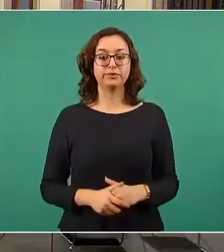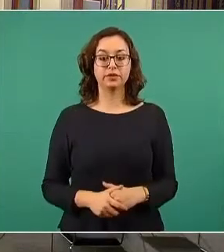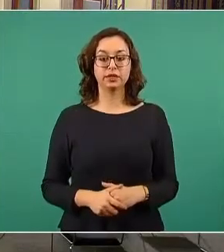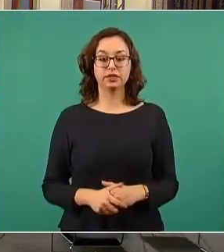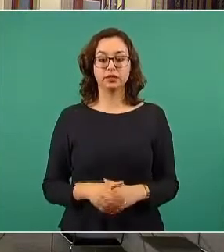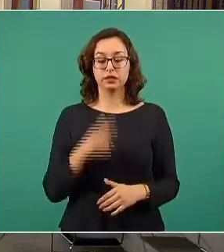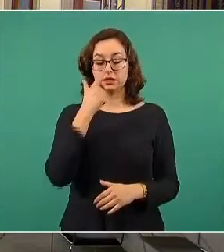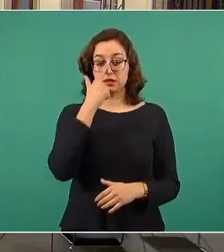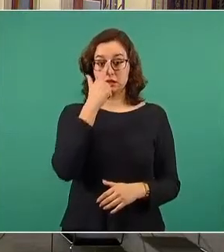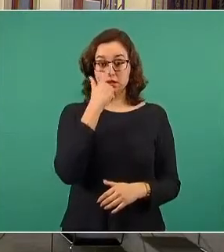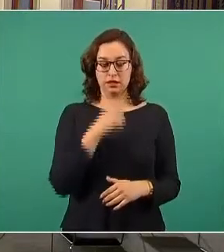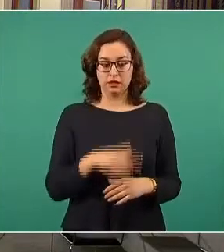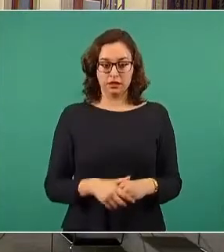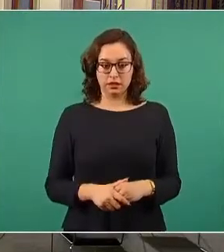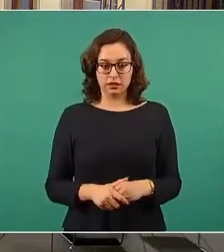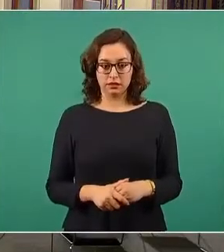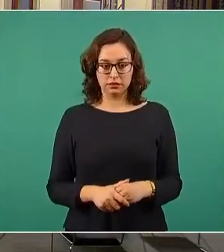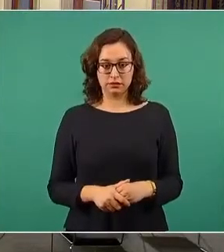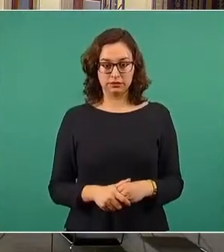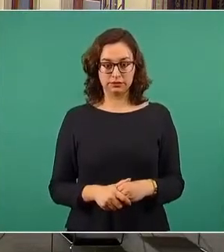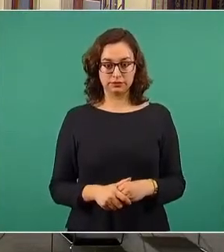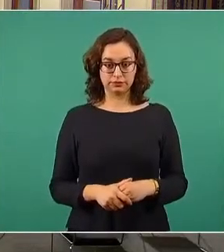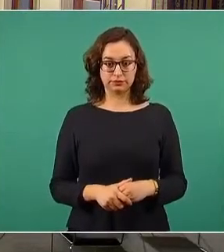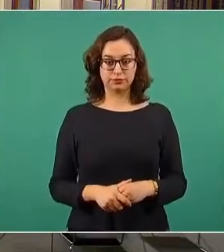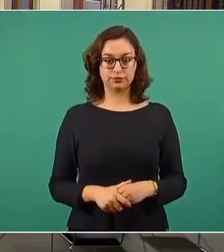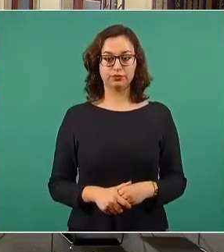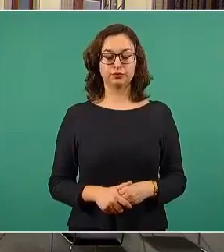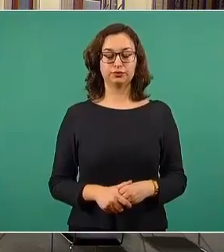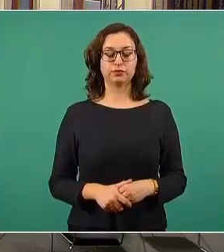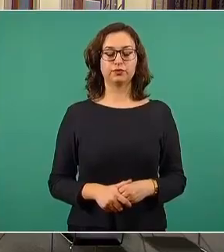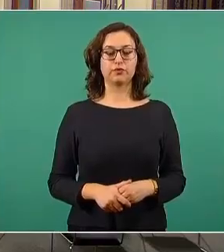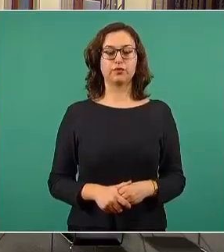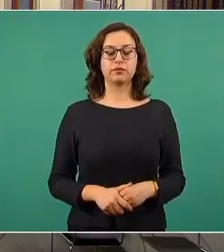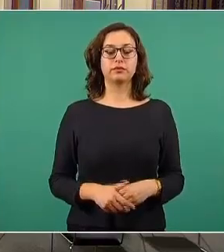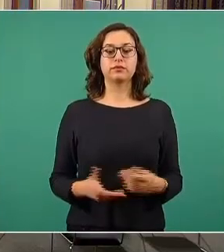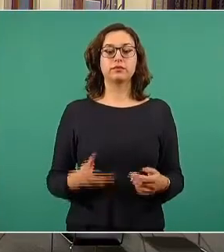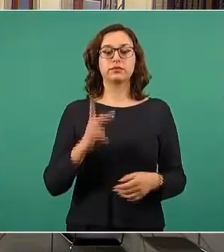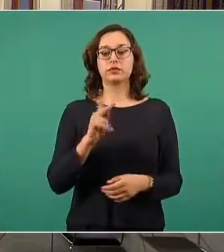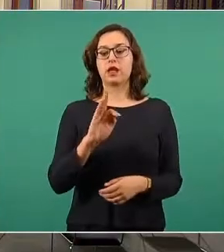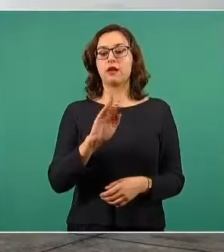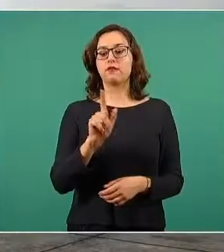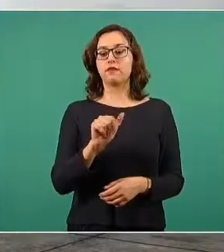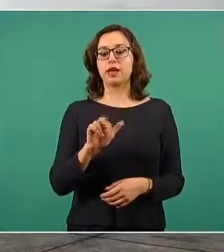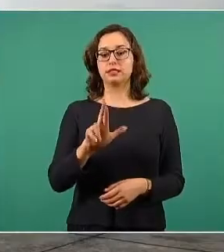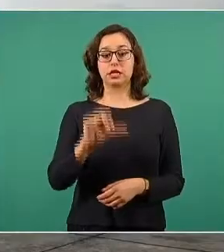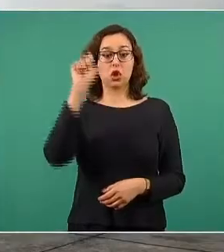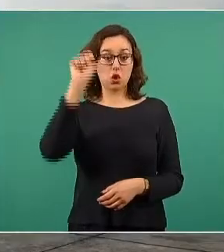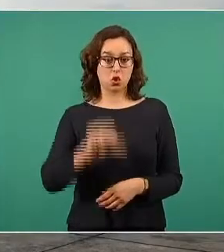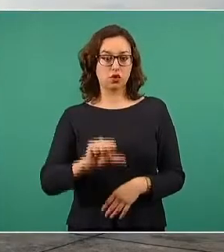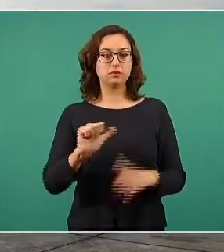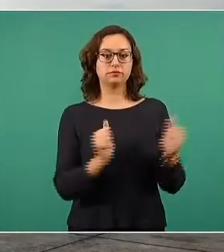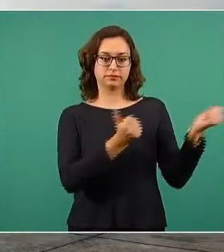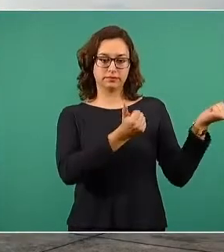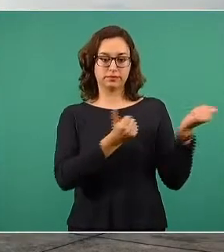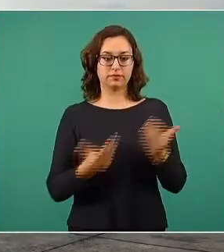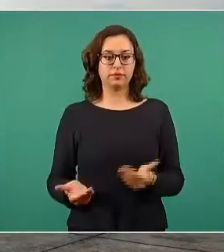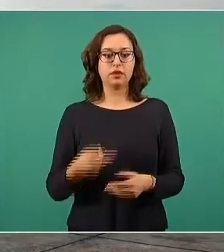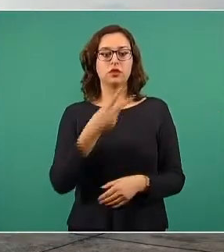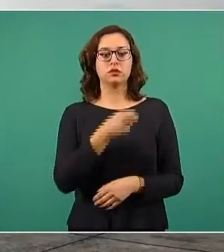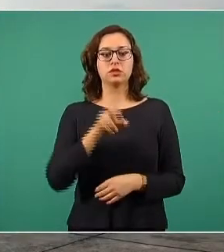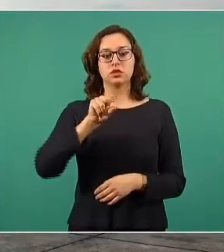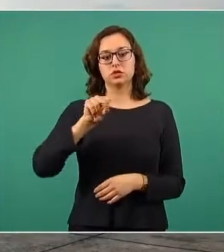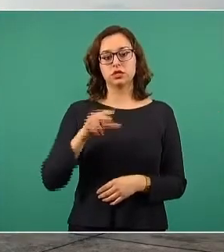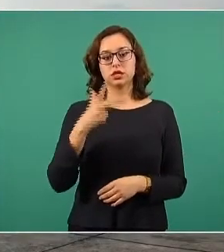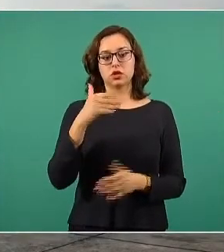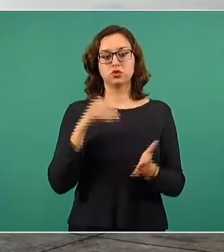Hoy tuvimos recepción del primero de 3 paquetes de esta semana de la vacuna Pfizer-BioNTech. Fueron